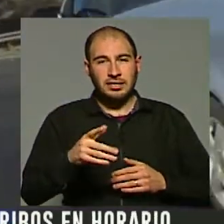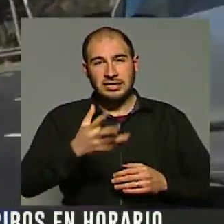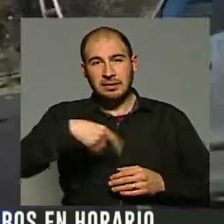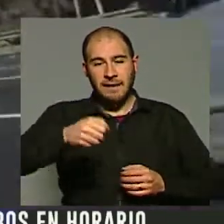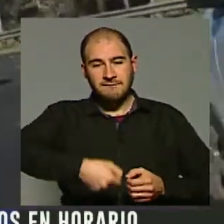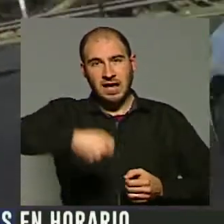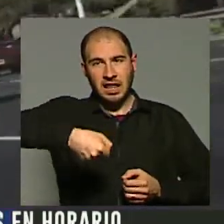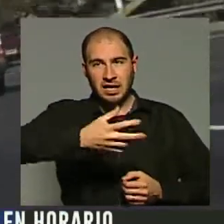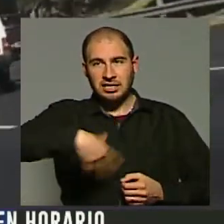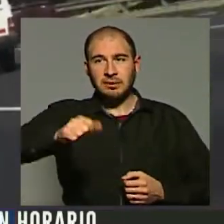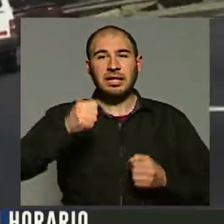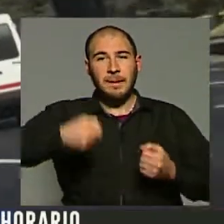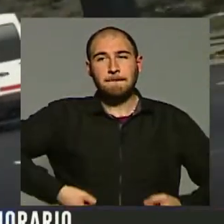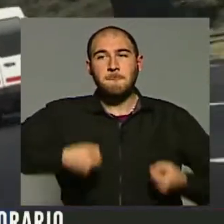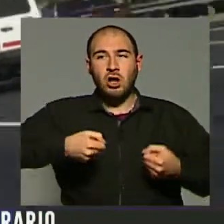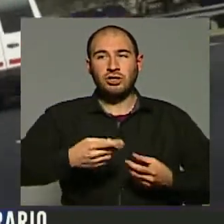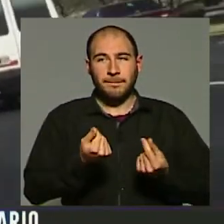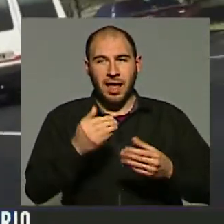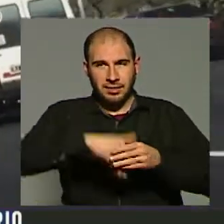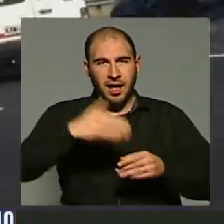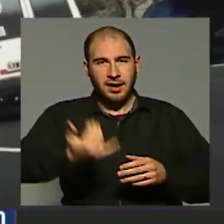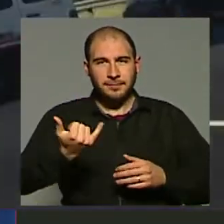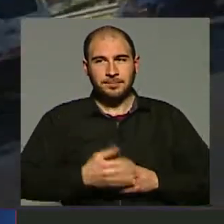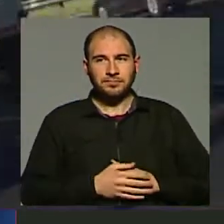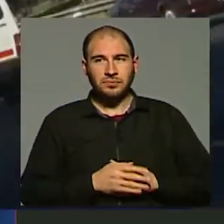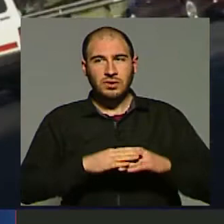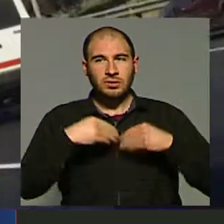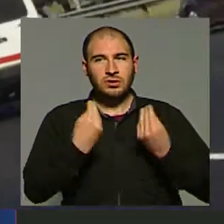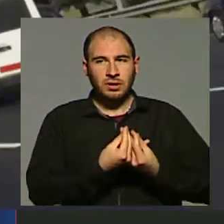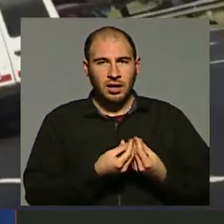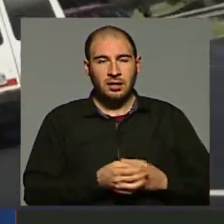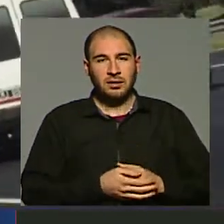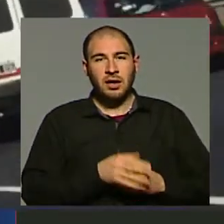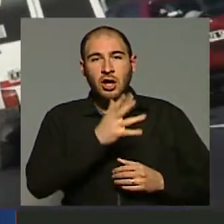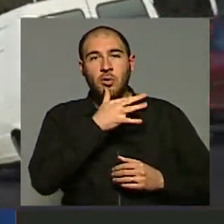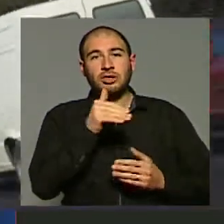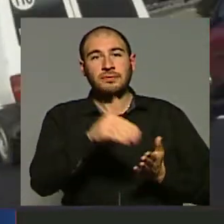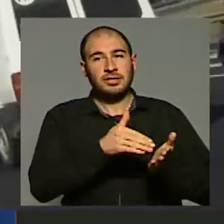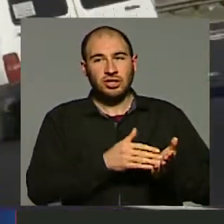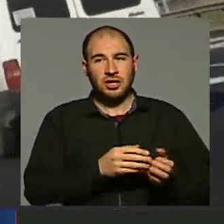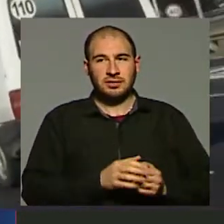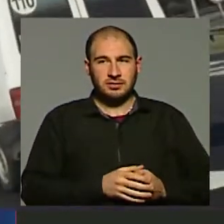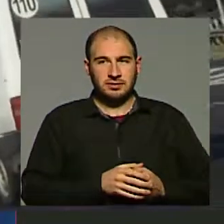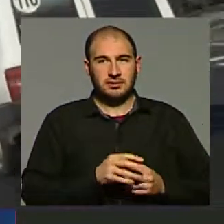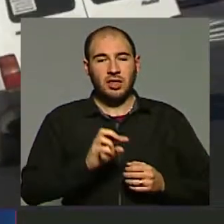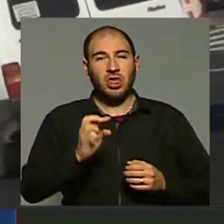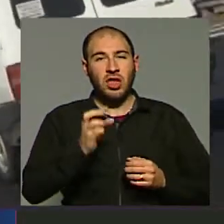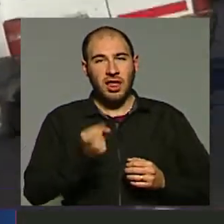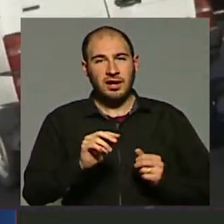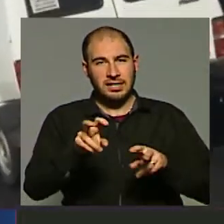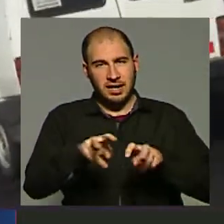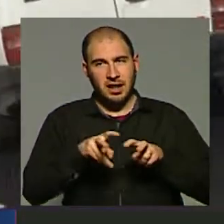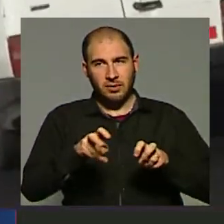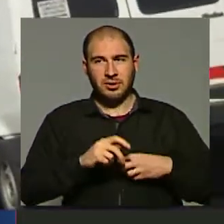una valija y un bolso con dinero. En total, 4 millones de